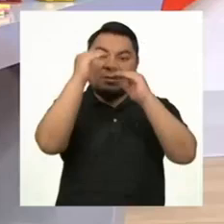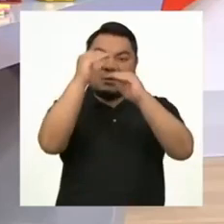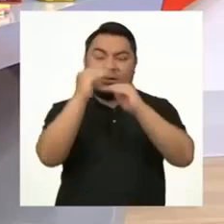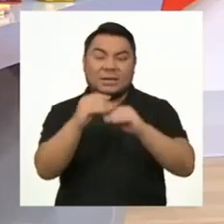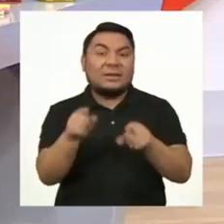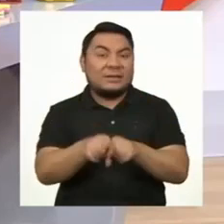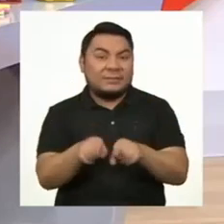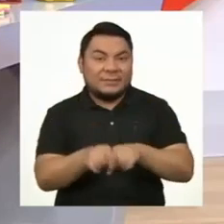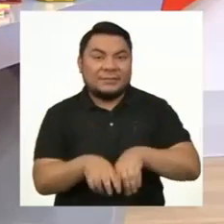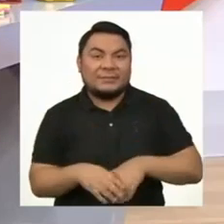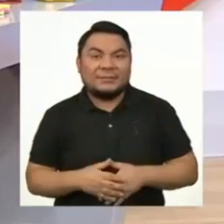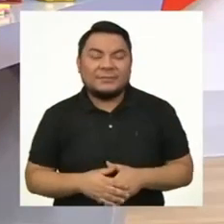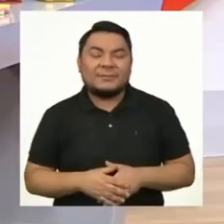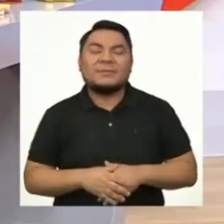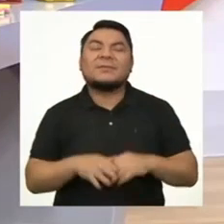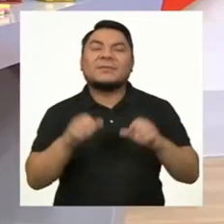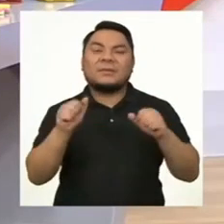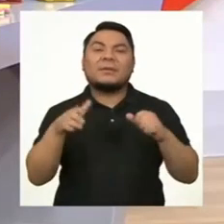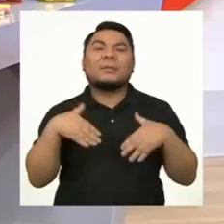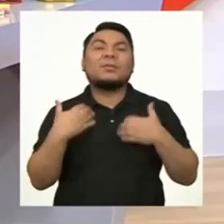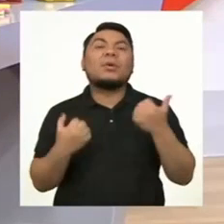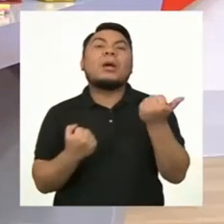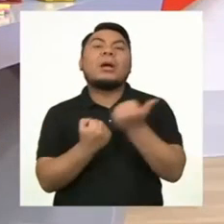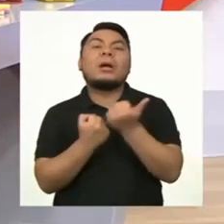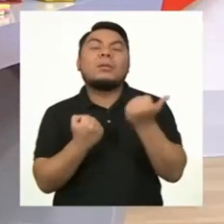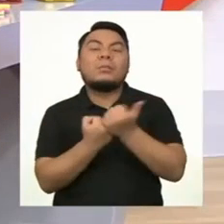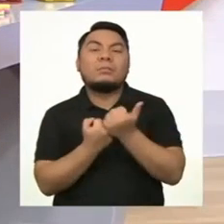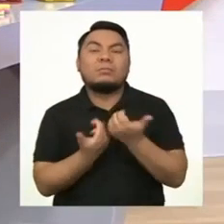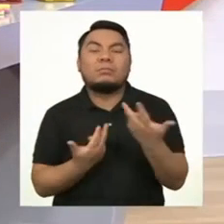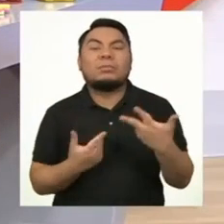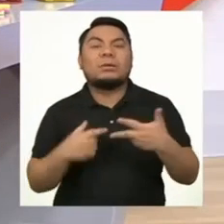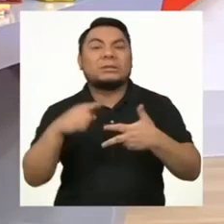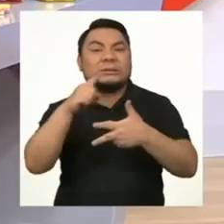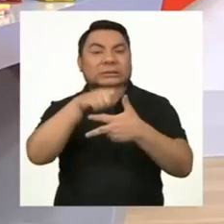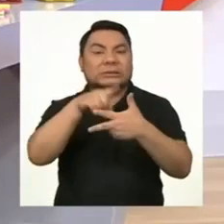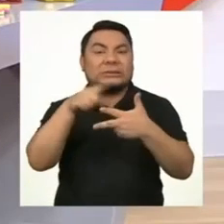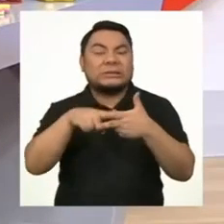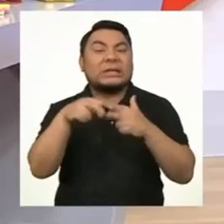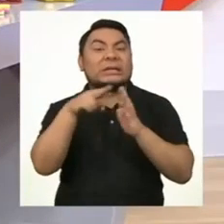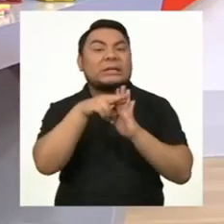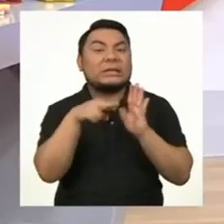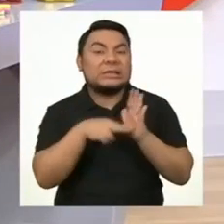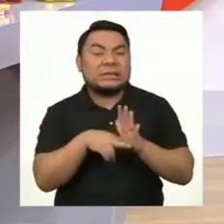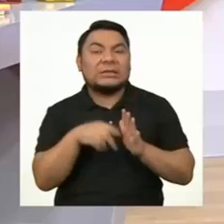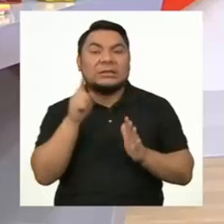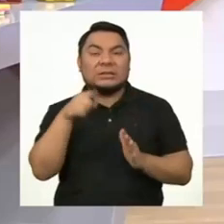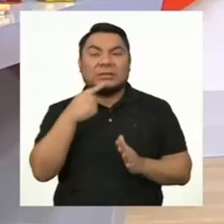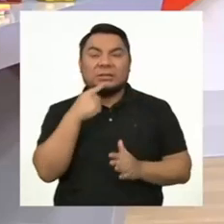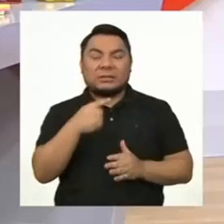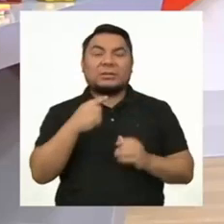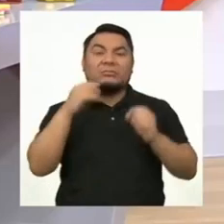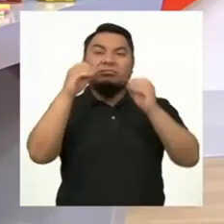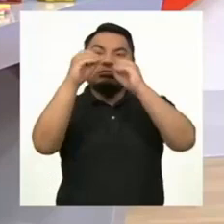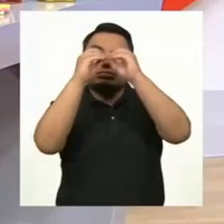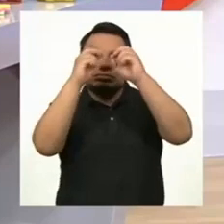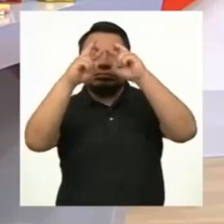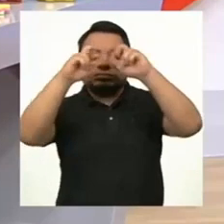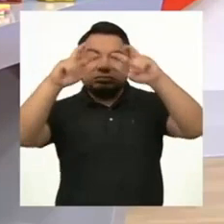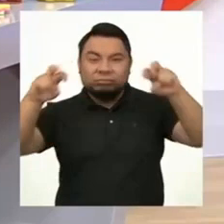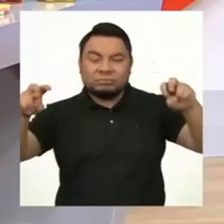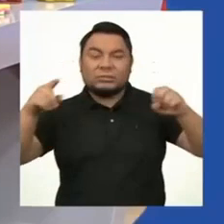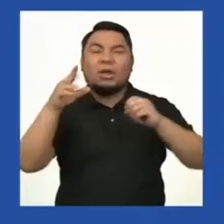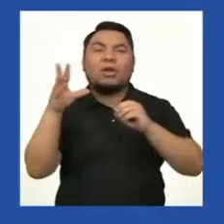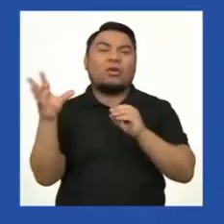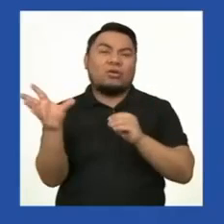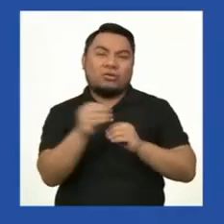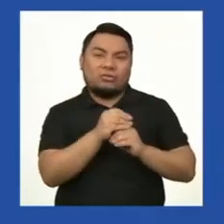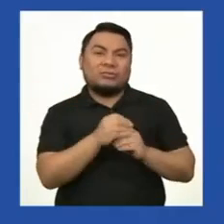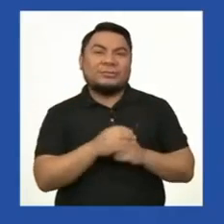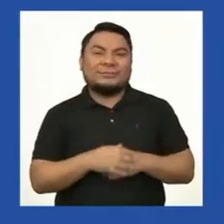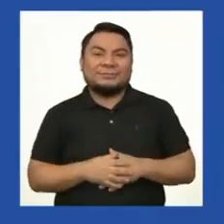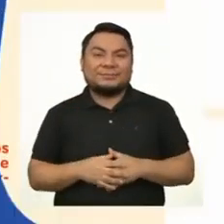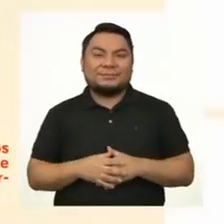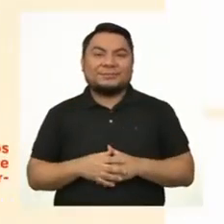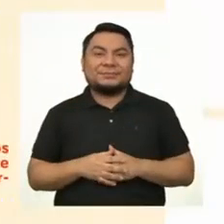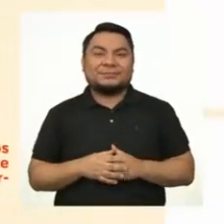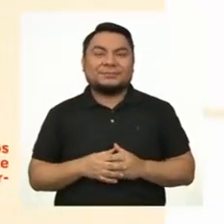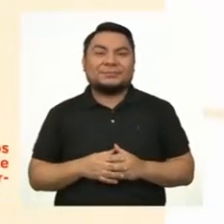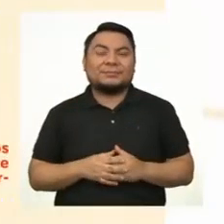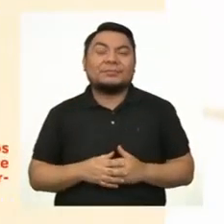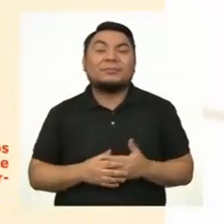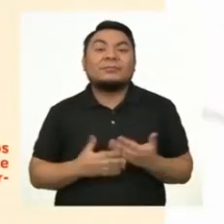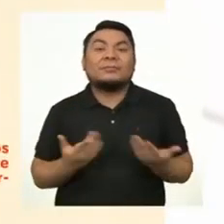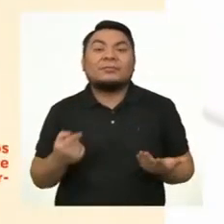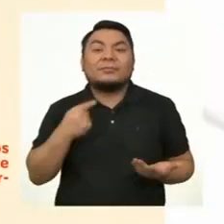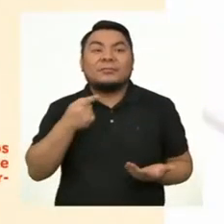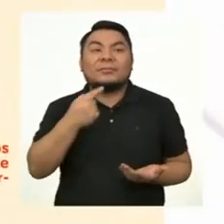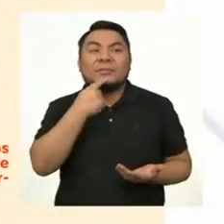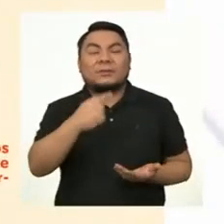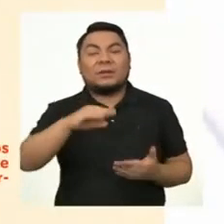también. Nos podemos apoyar en las 3 macrorreglas de supresión, construcción y generalización. La